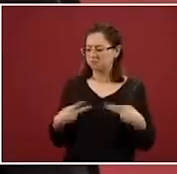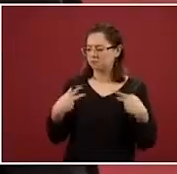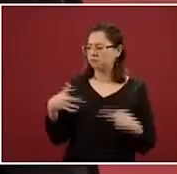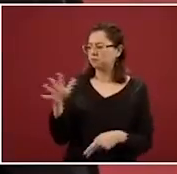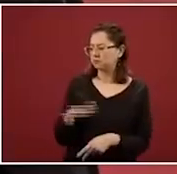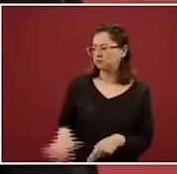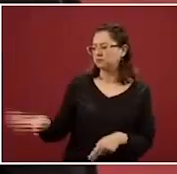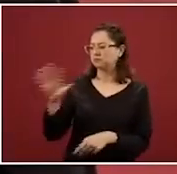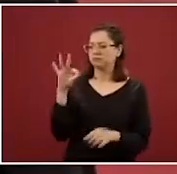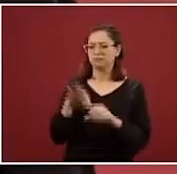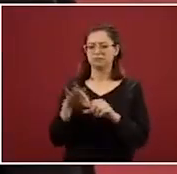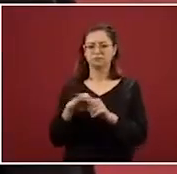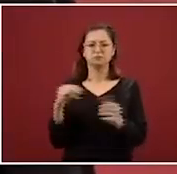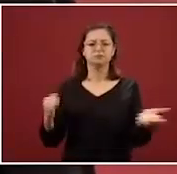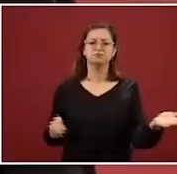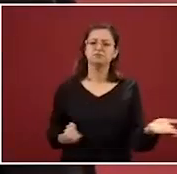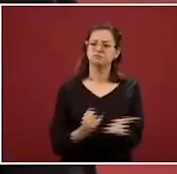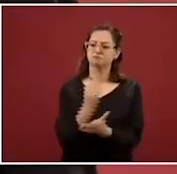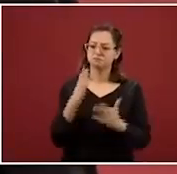tengamos confianza en ellos,